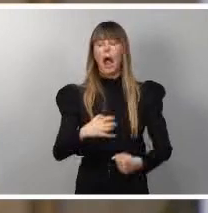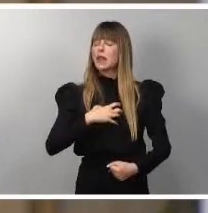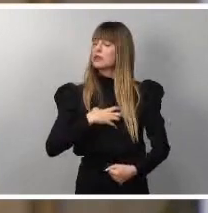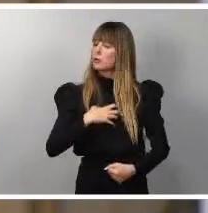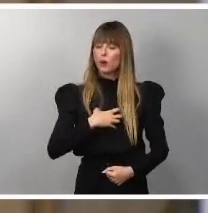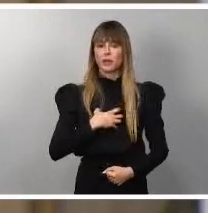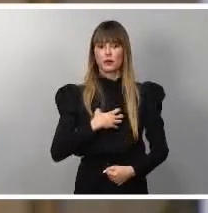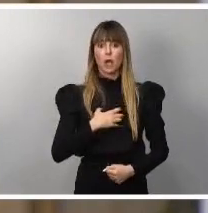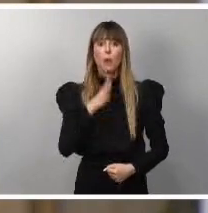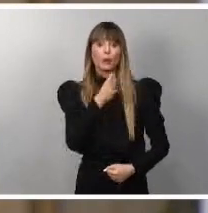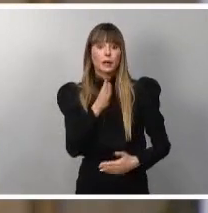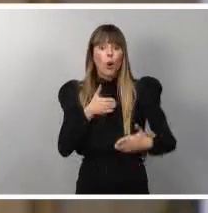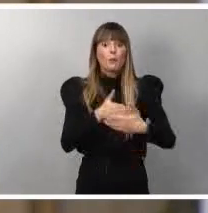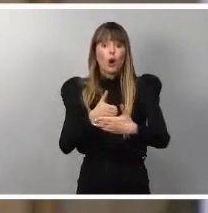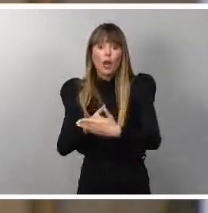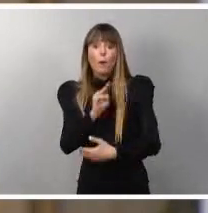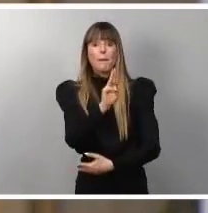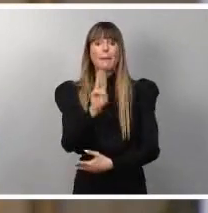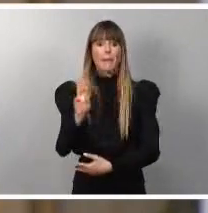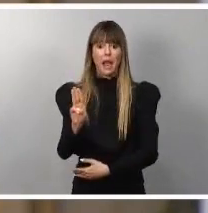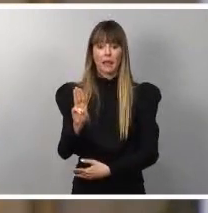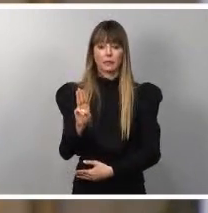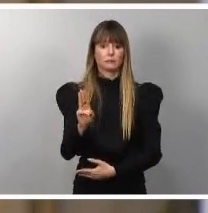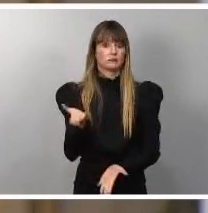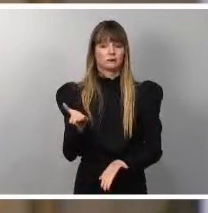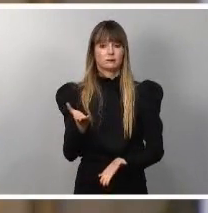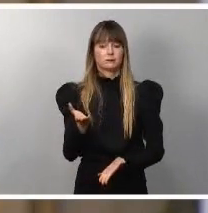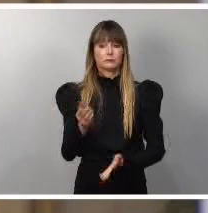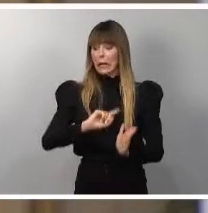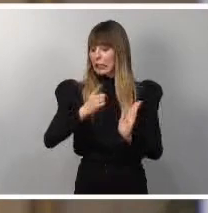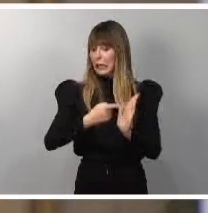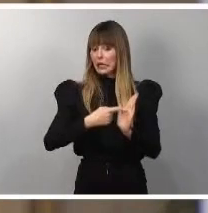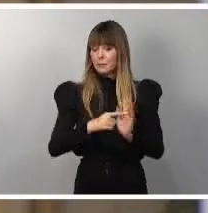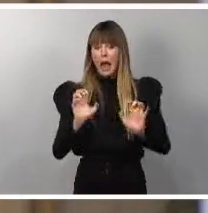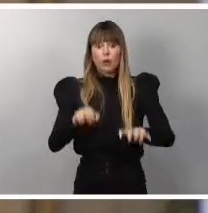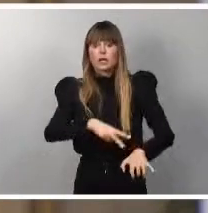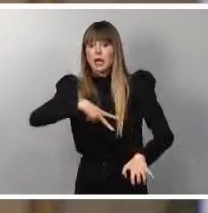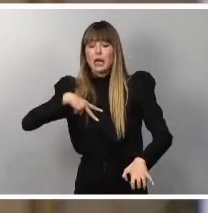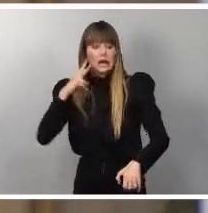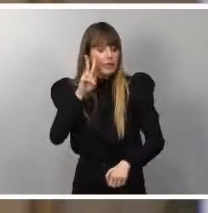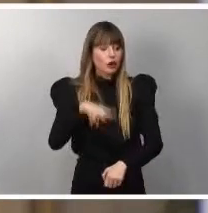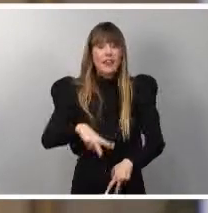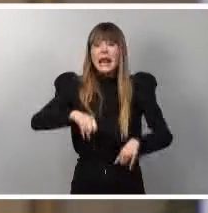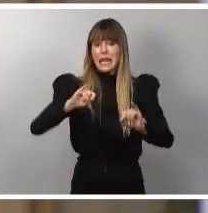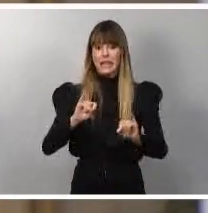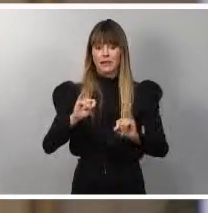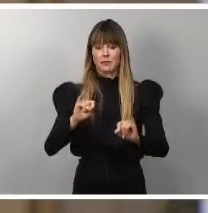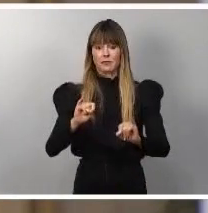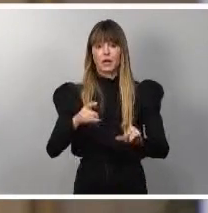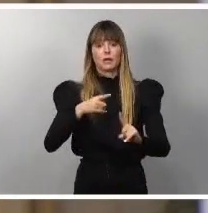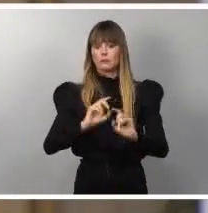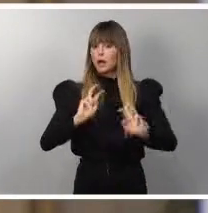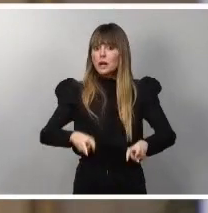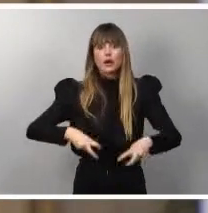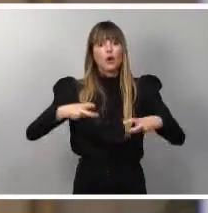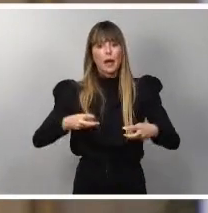bloqueo, que es el del Partido Popular, que no reconoce la legitimidad de unas Cortes Generales que está diciendo que quieren renovar